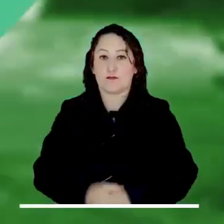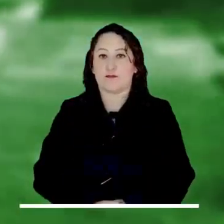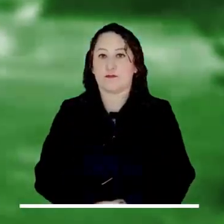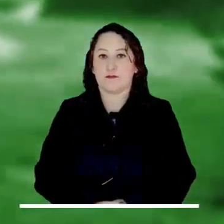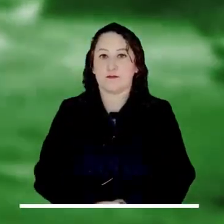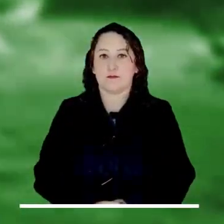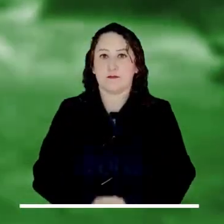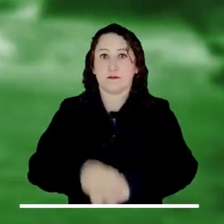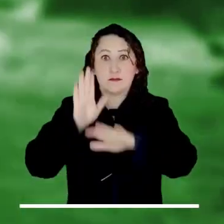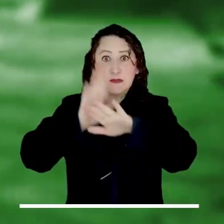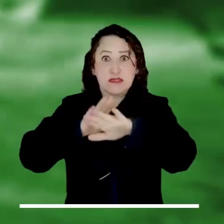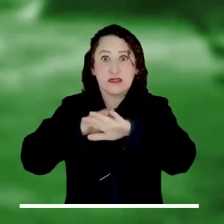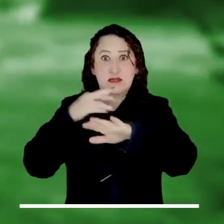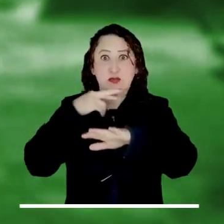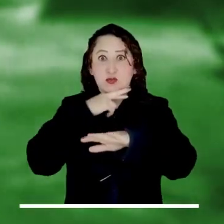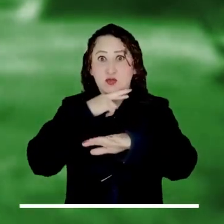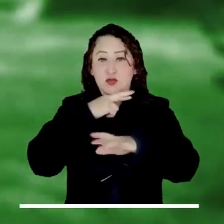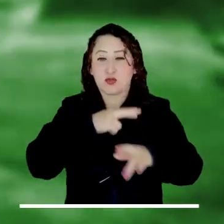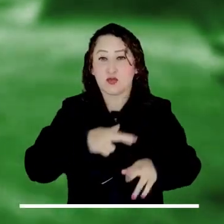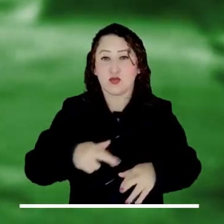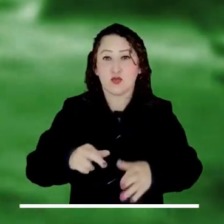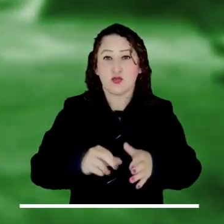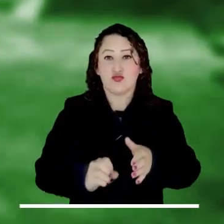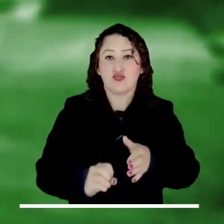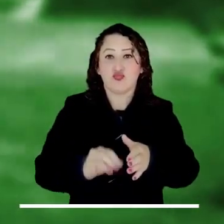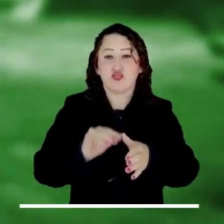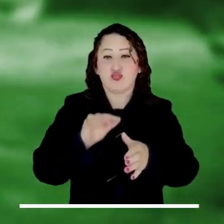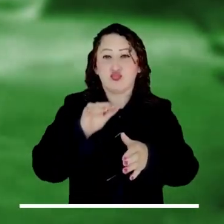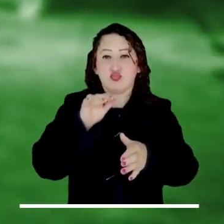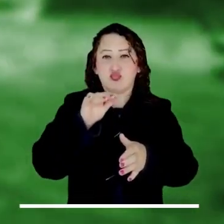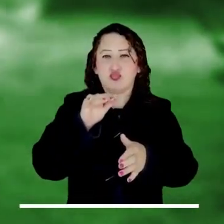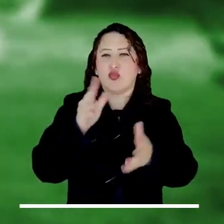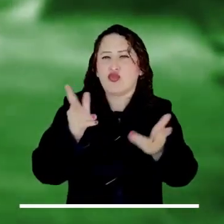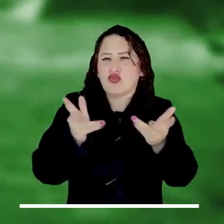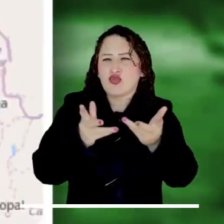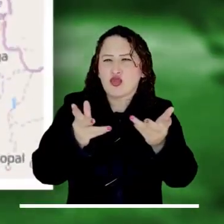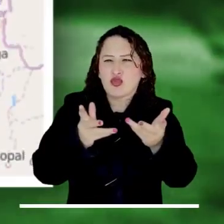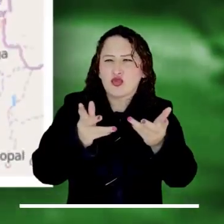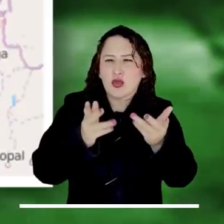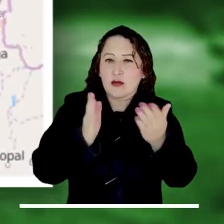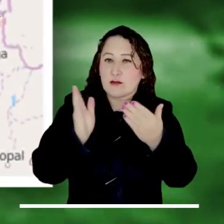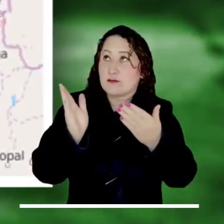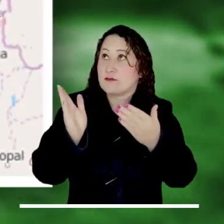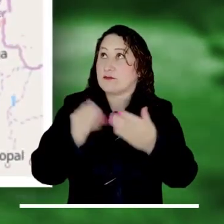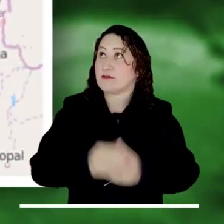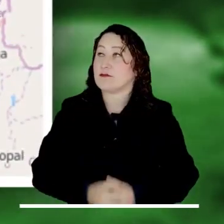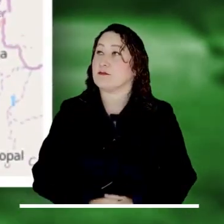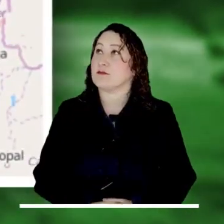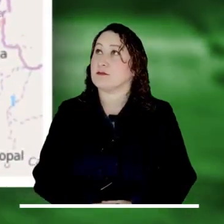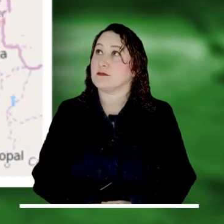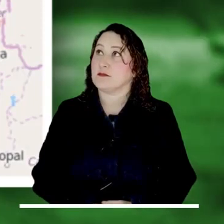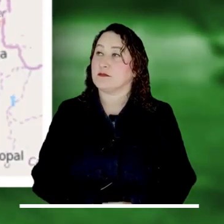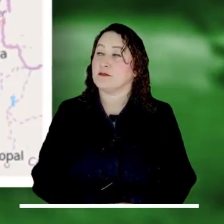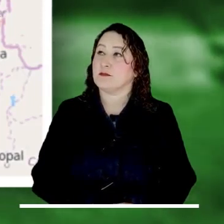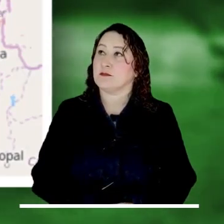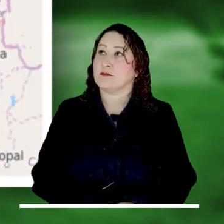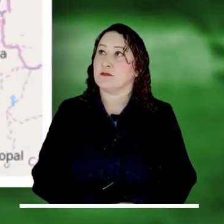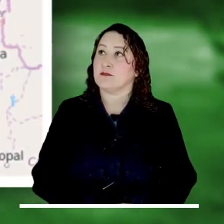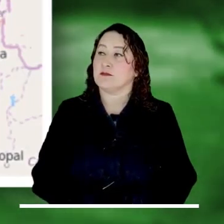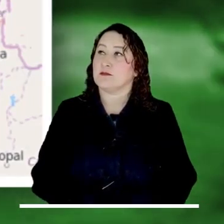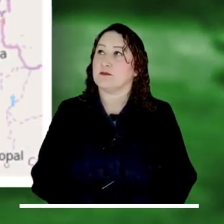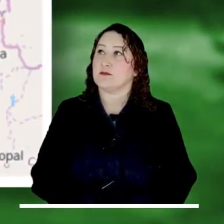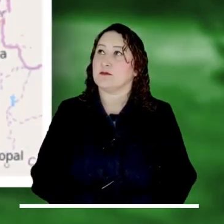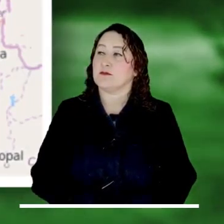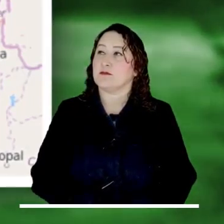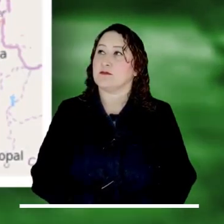En este apartado les presentamos las alertas más relevantes de la mañana. Alerta roja por los niveles altos con tendencia